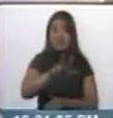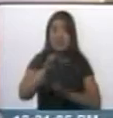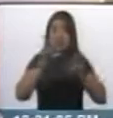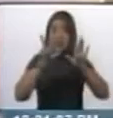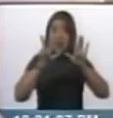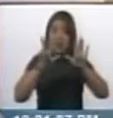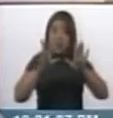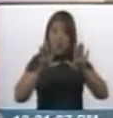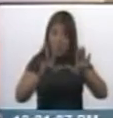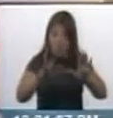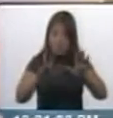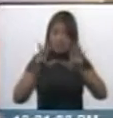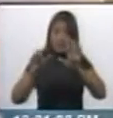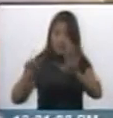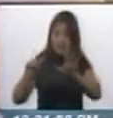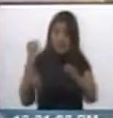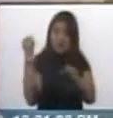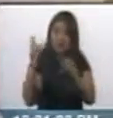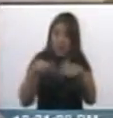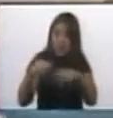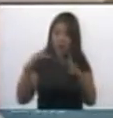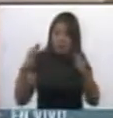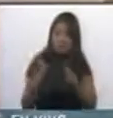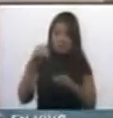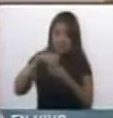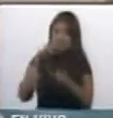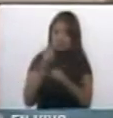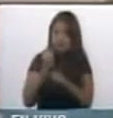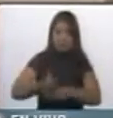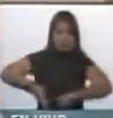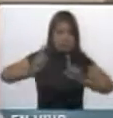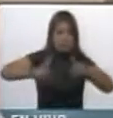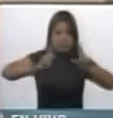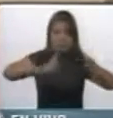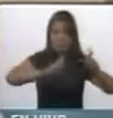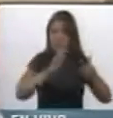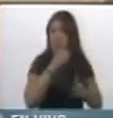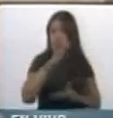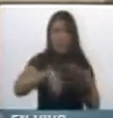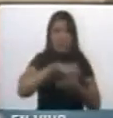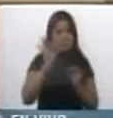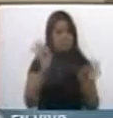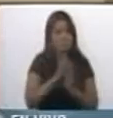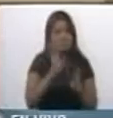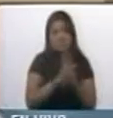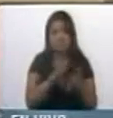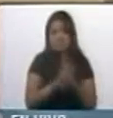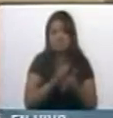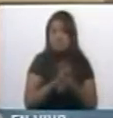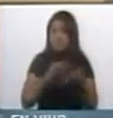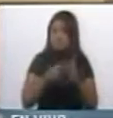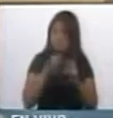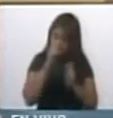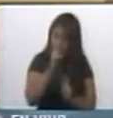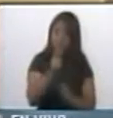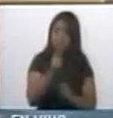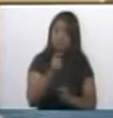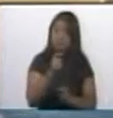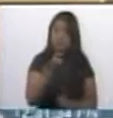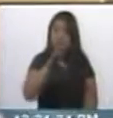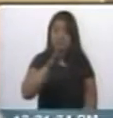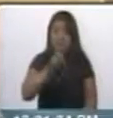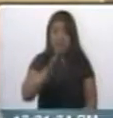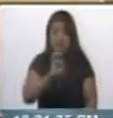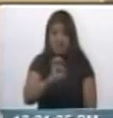1.386 mesas operando sin ningún inconveniente. Esto efectivamente merece un reconocimiento al Consejo Nacional